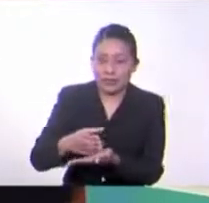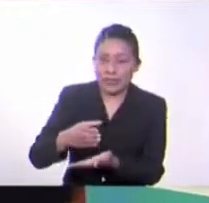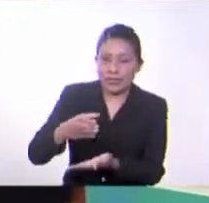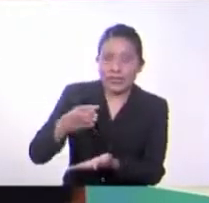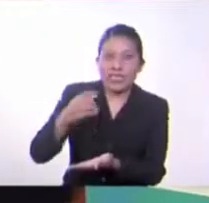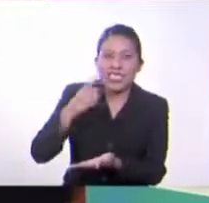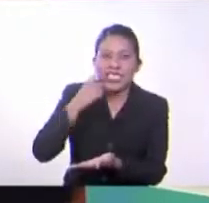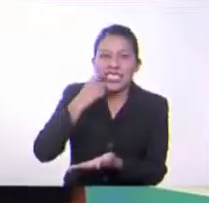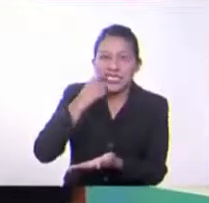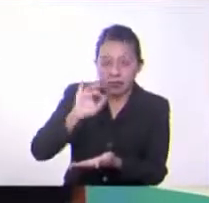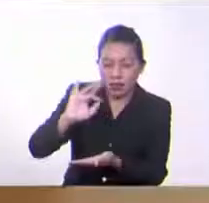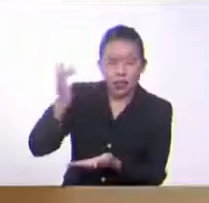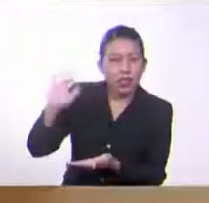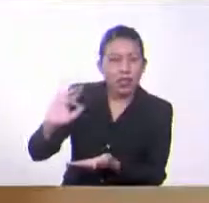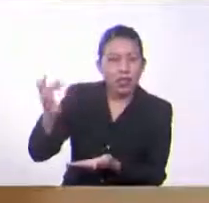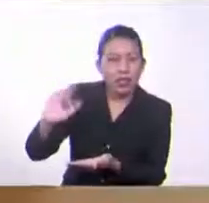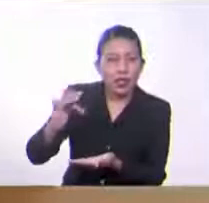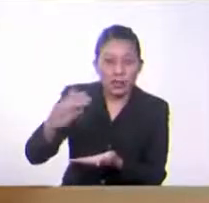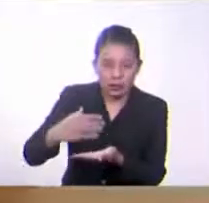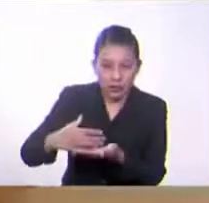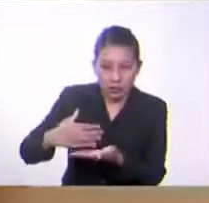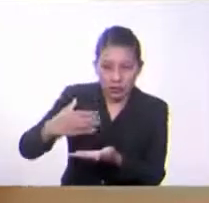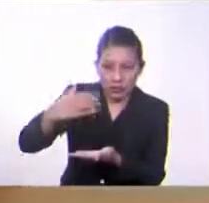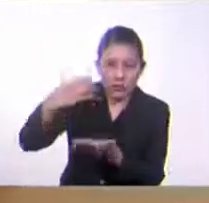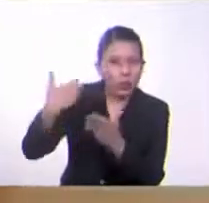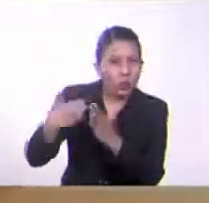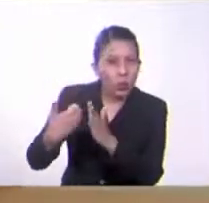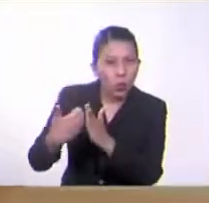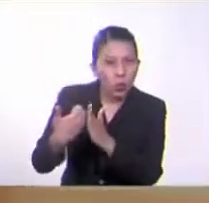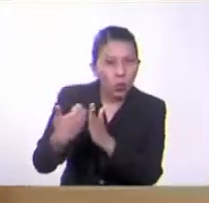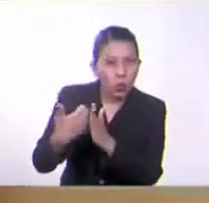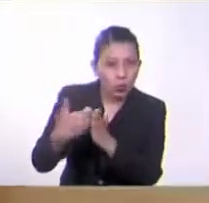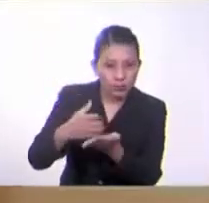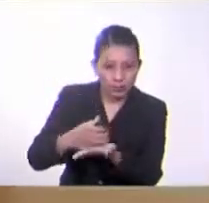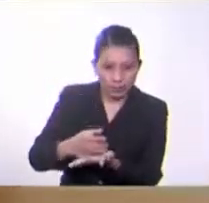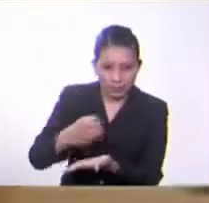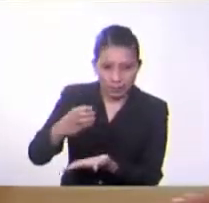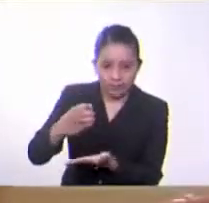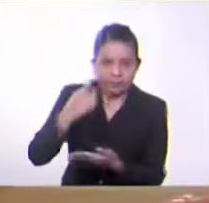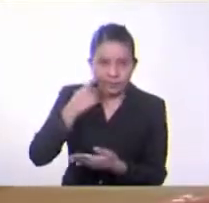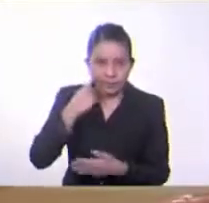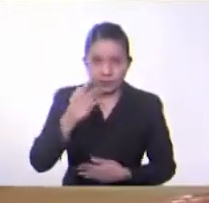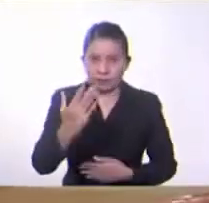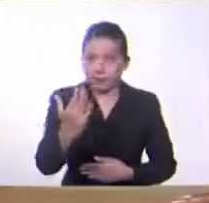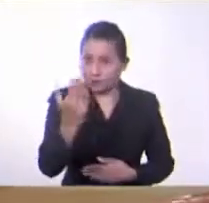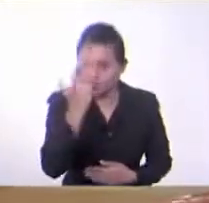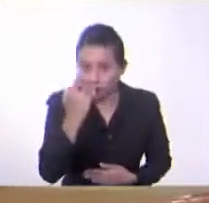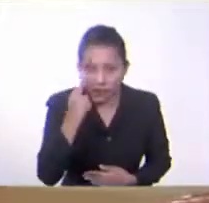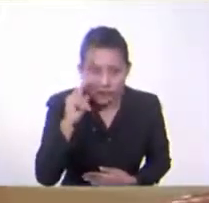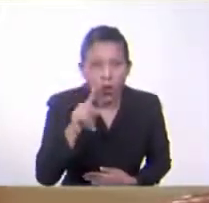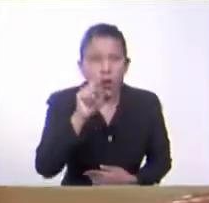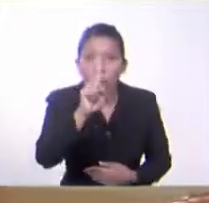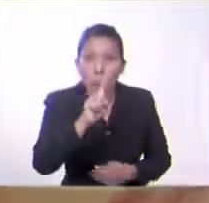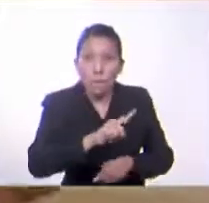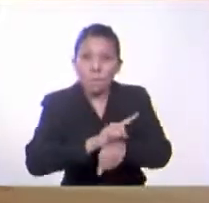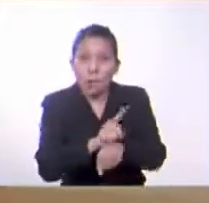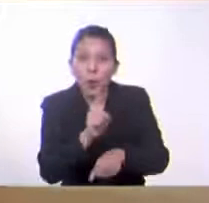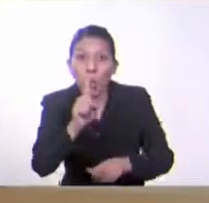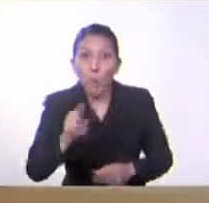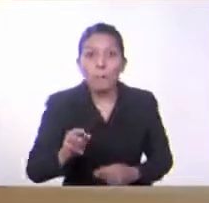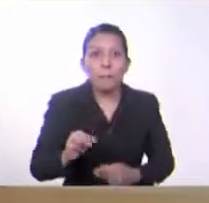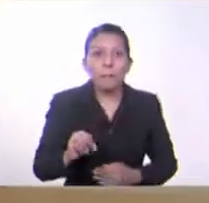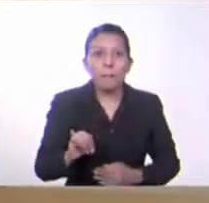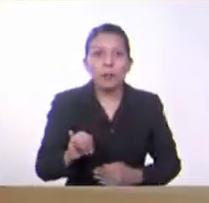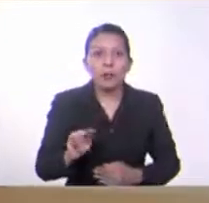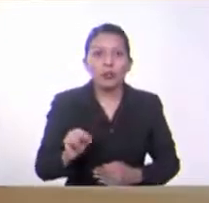Esto contiene el agua que cayó en un minuto. Si gustas, te acerca para que identifiques. En un minuto. La altura. Ah, o sea,